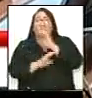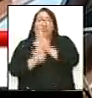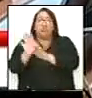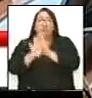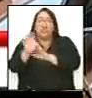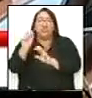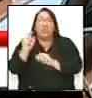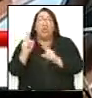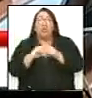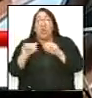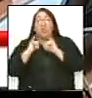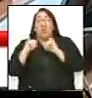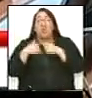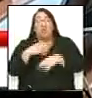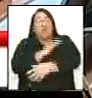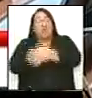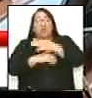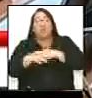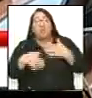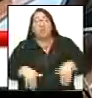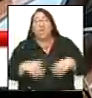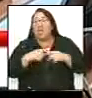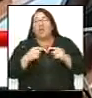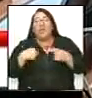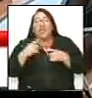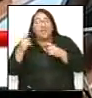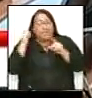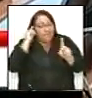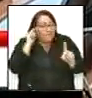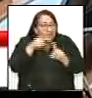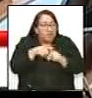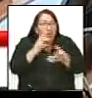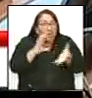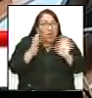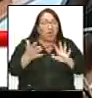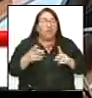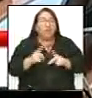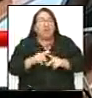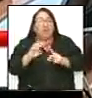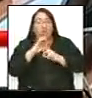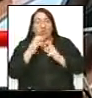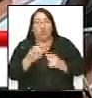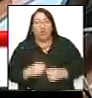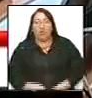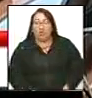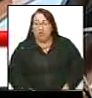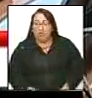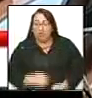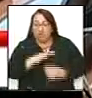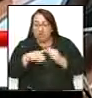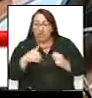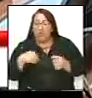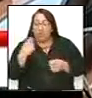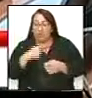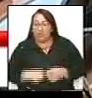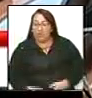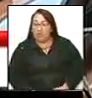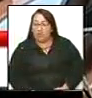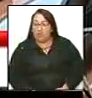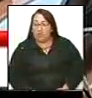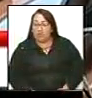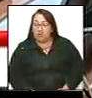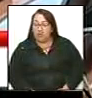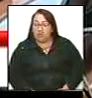que hay condiciones distintas pero si tenemos que apuntar hacia un cambio también cultural para que todos puedan participar democráticamente